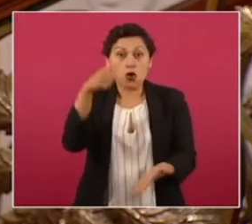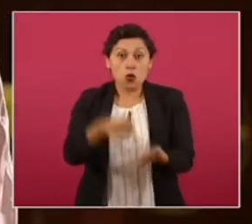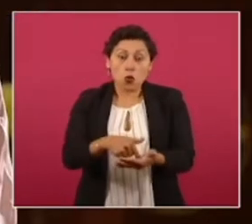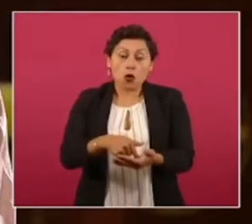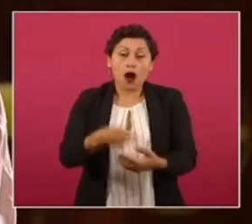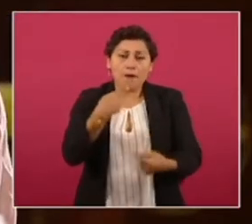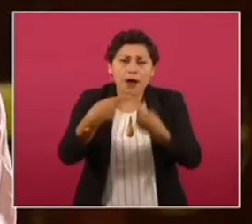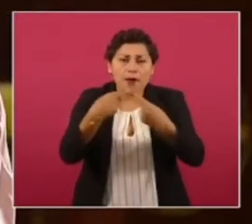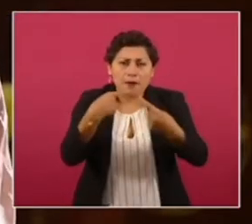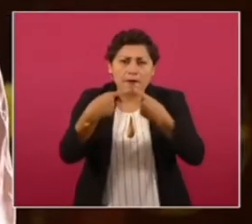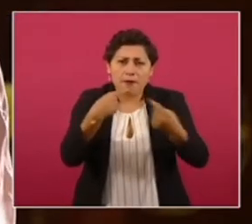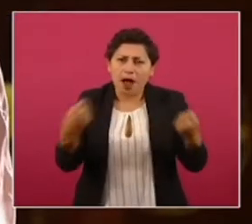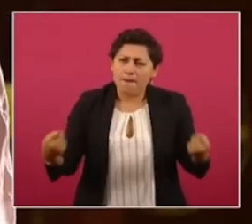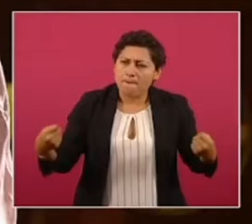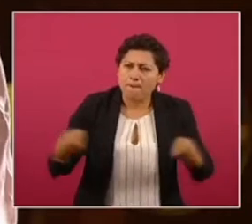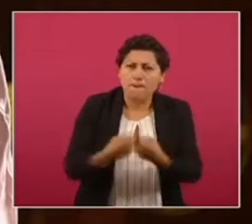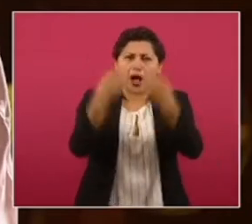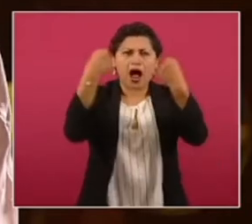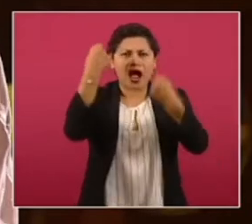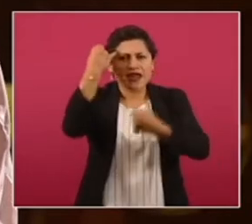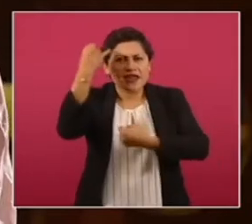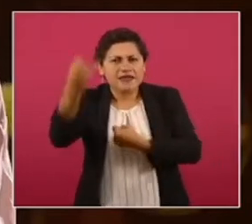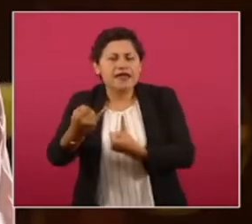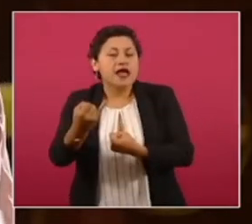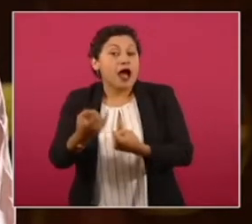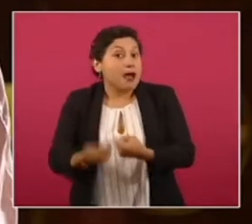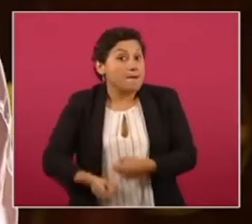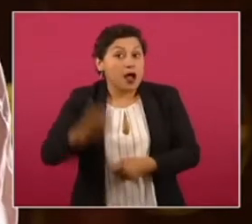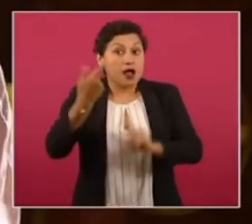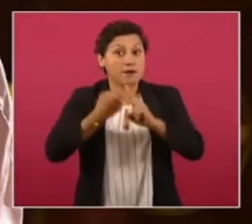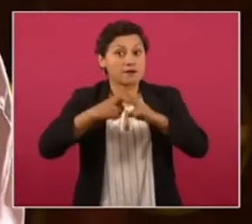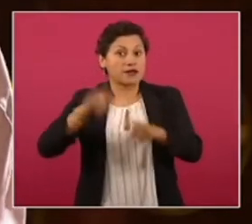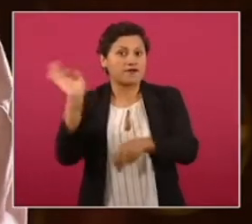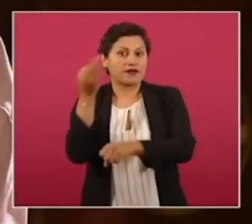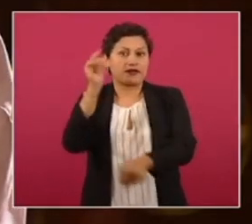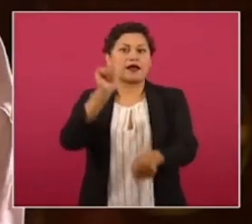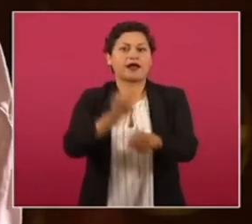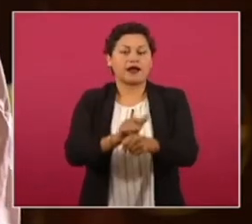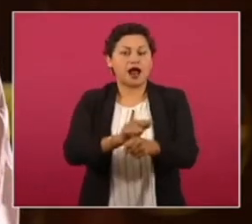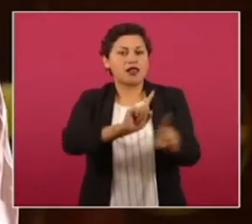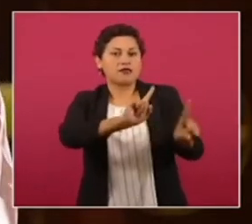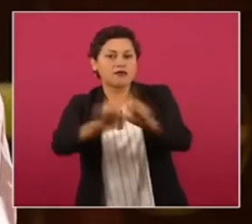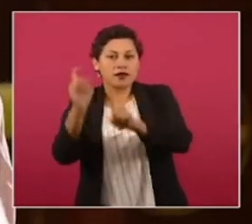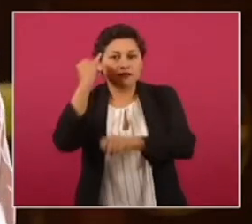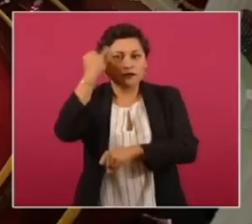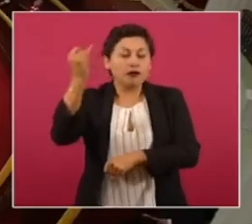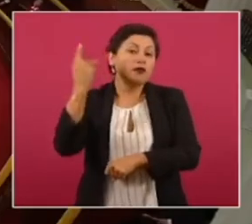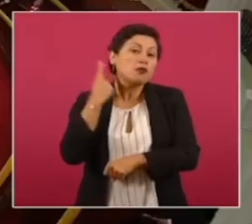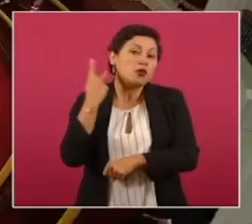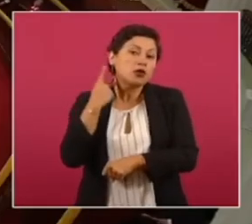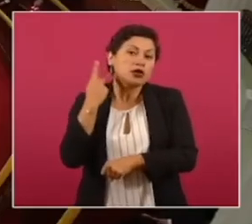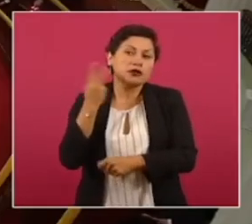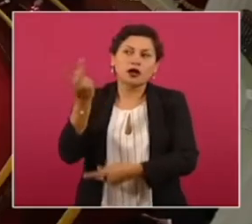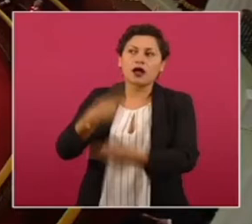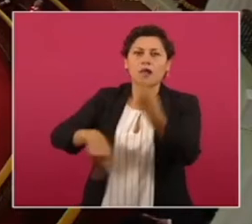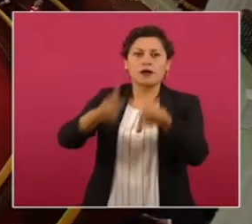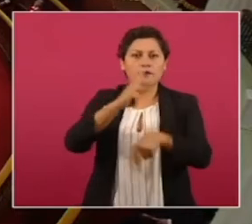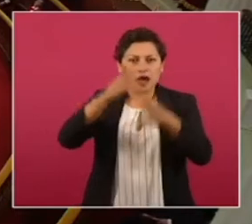del primer federalismo, las coyunturas políticas que dieron lugar a las constituciones centralistas